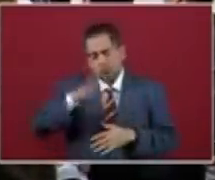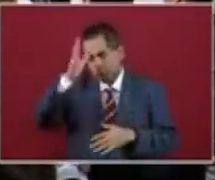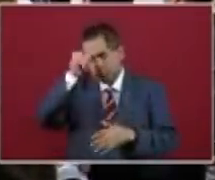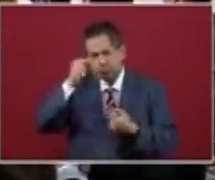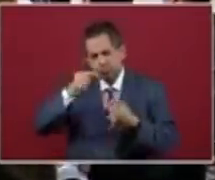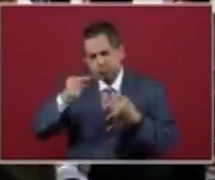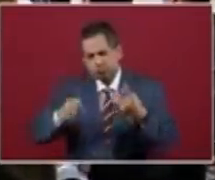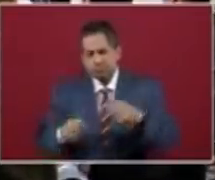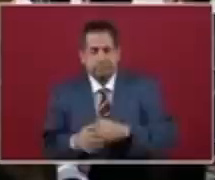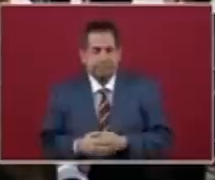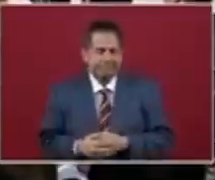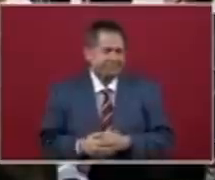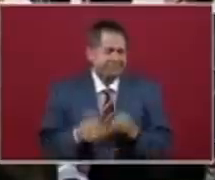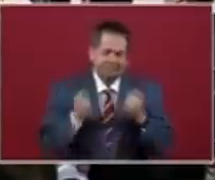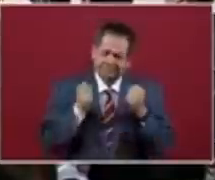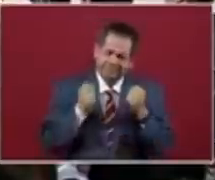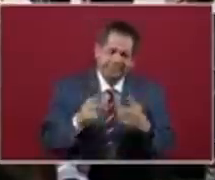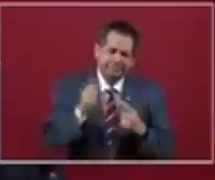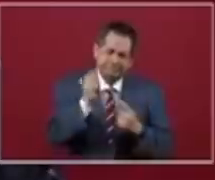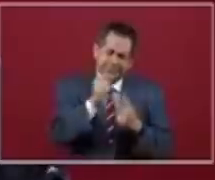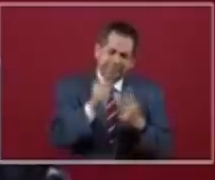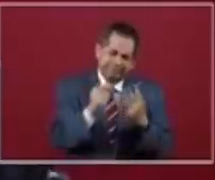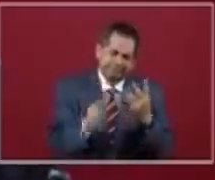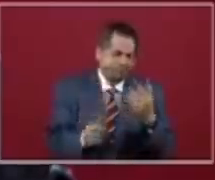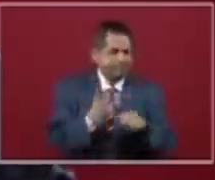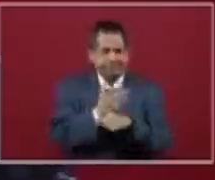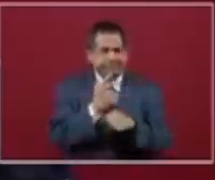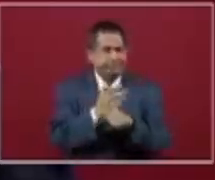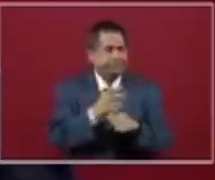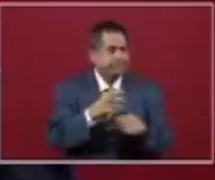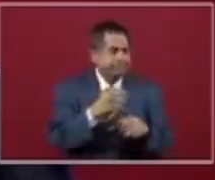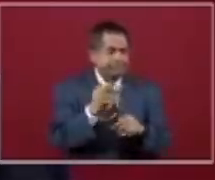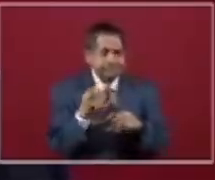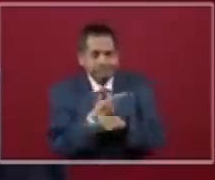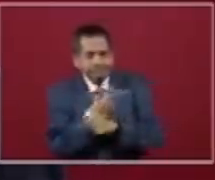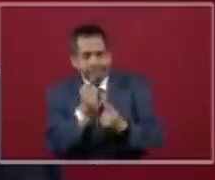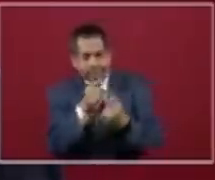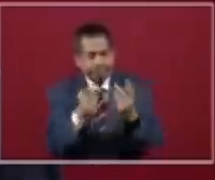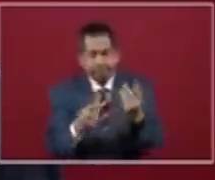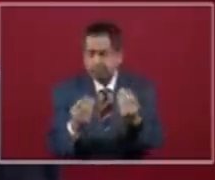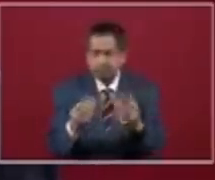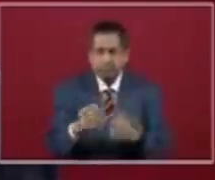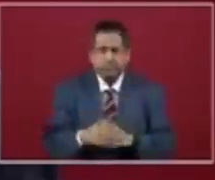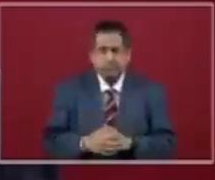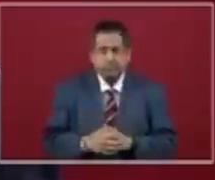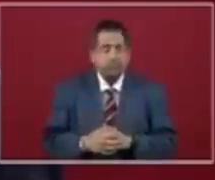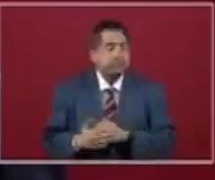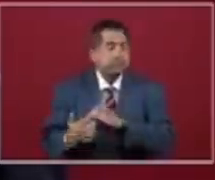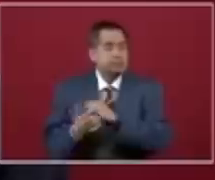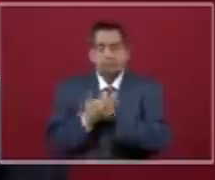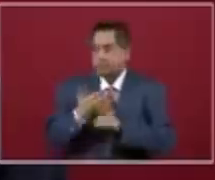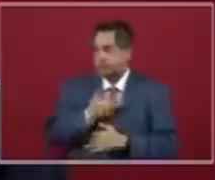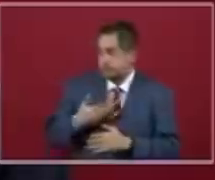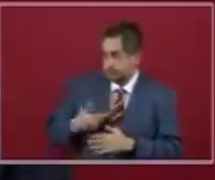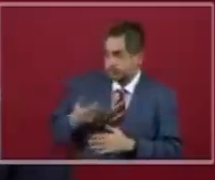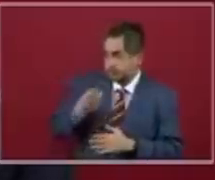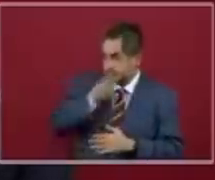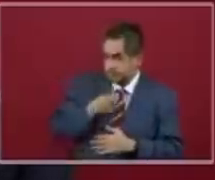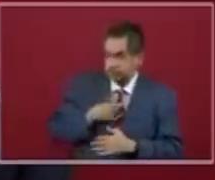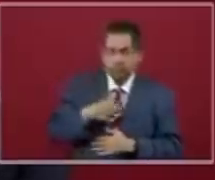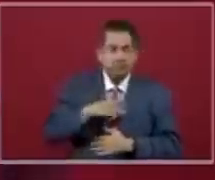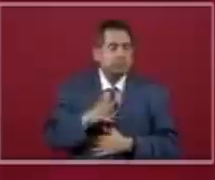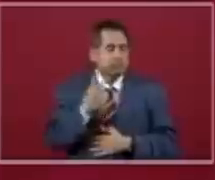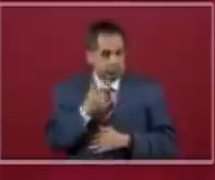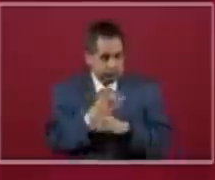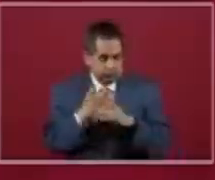Hay un sinfín de situaciones que se están presentando en Estados Unidos y me ha pedido el presidente que hagamos dos cosas. Primero, que aceleremos